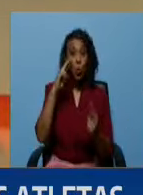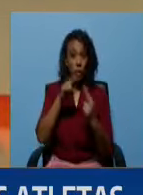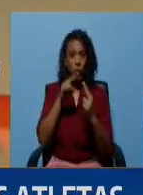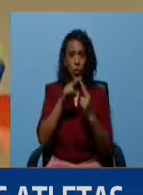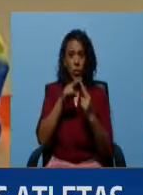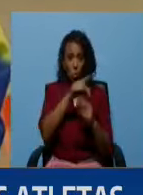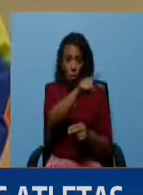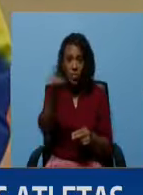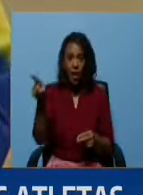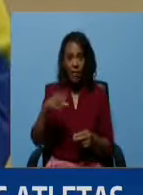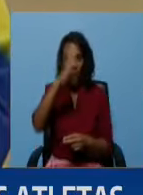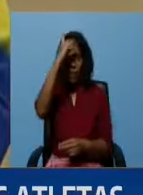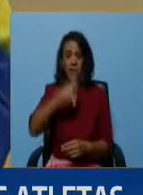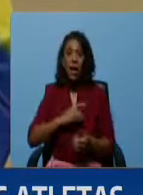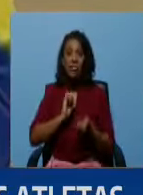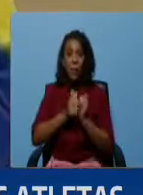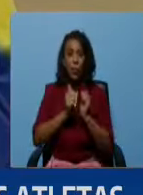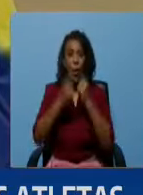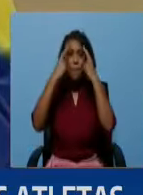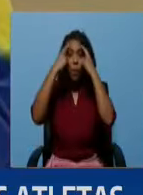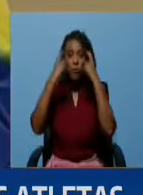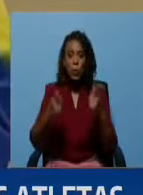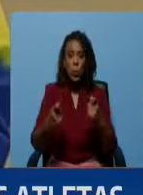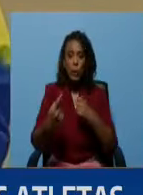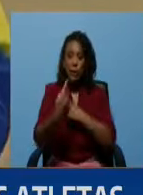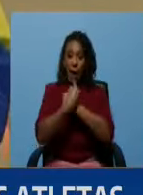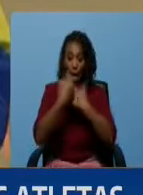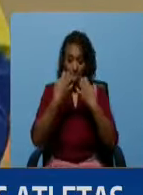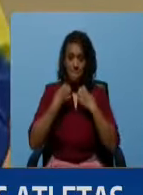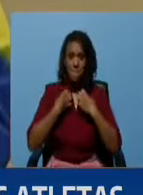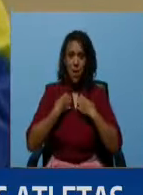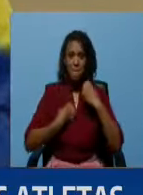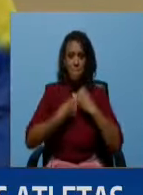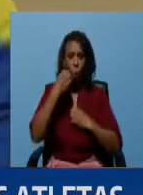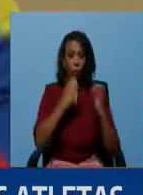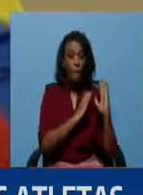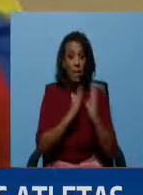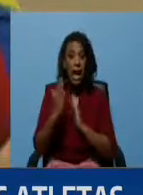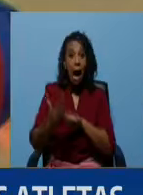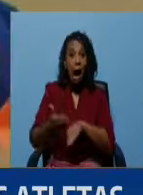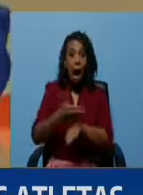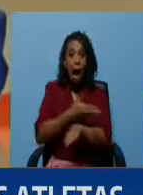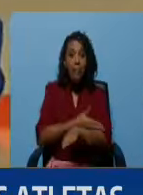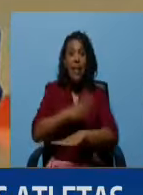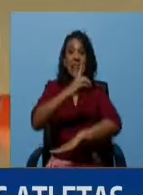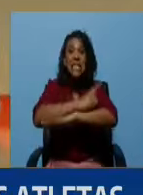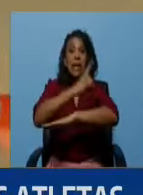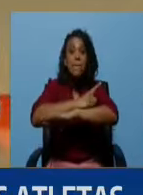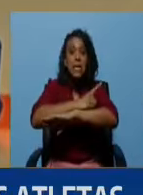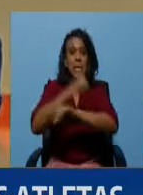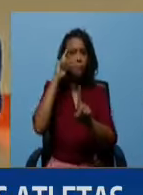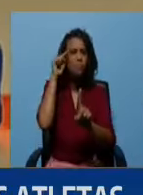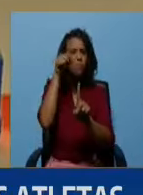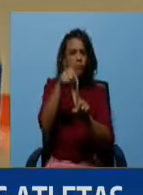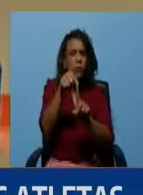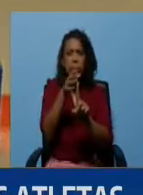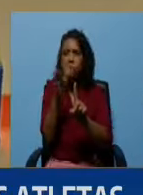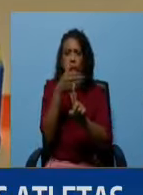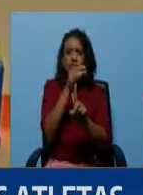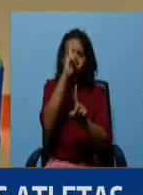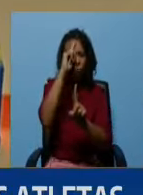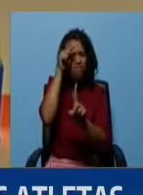que yo, que exige de una buena planificación y de una disciplina